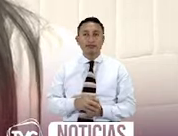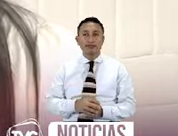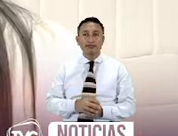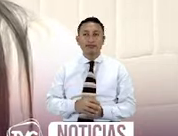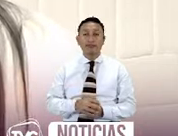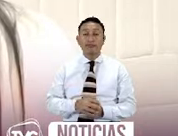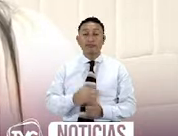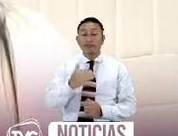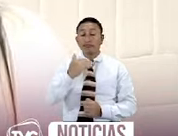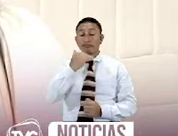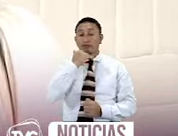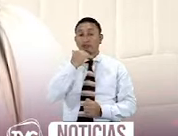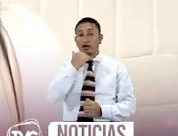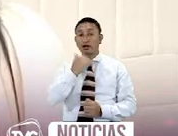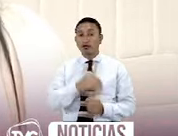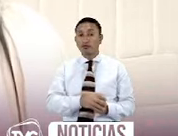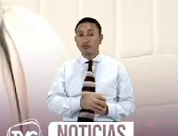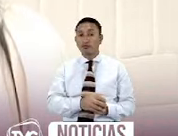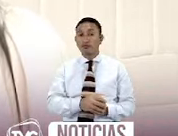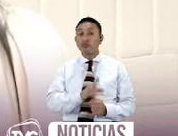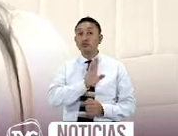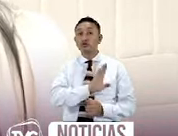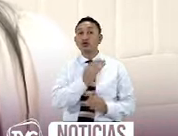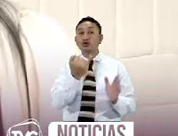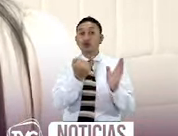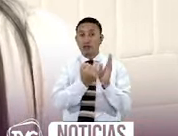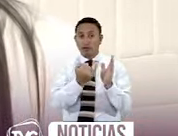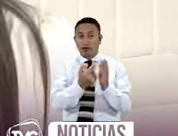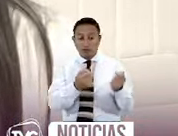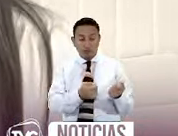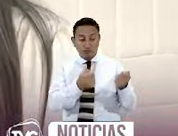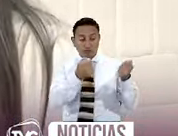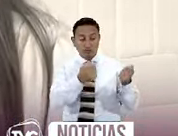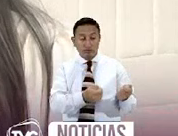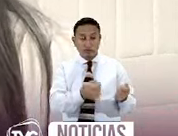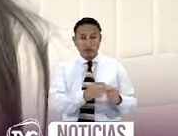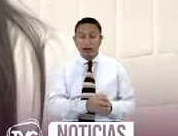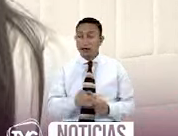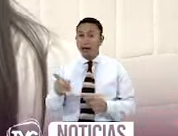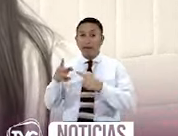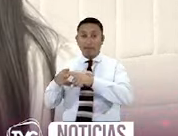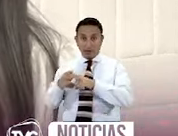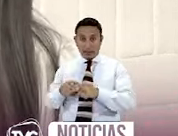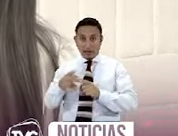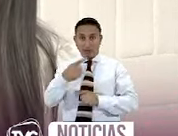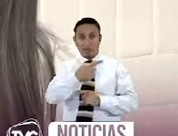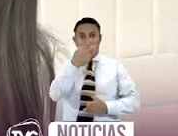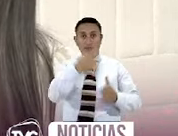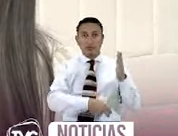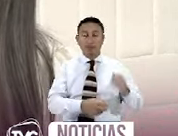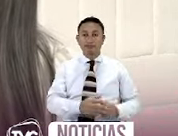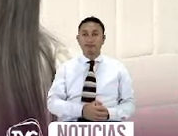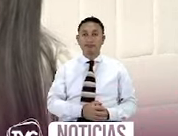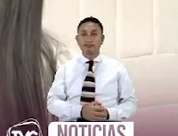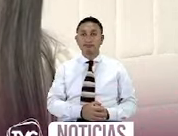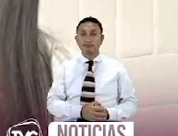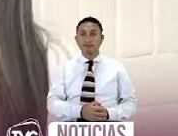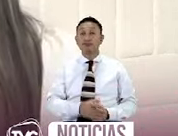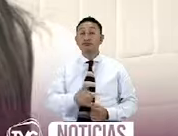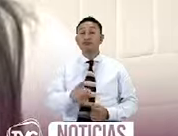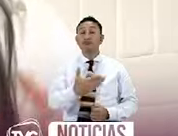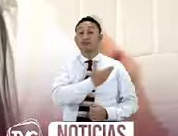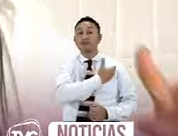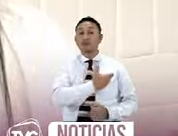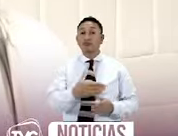de que la identificación que se le otorgue sea prestada a otra persona. En este marco, Fernanda Racín es presidenta de la Comisión